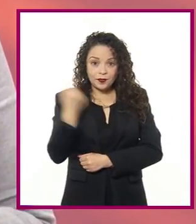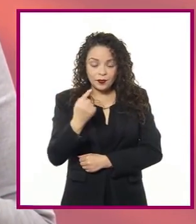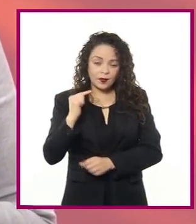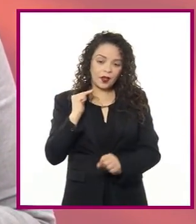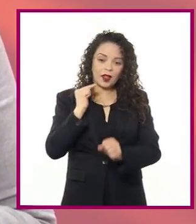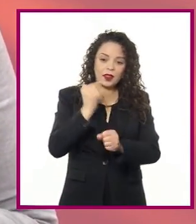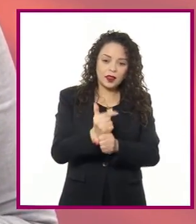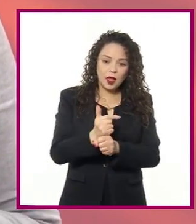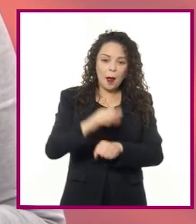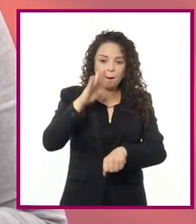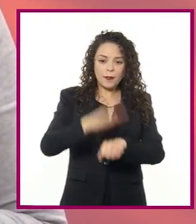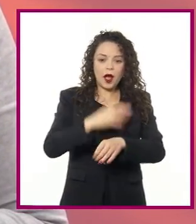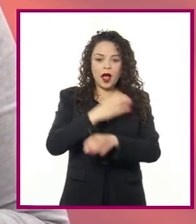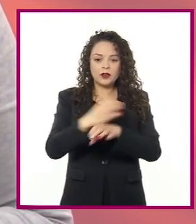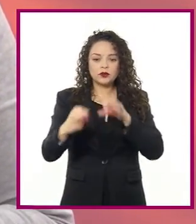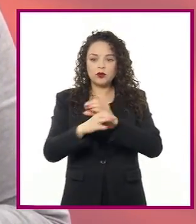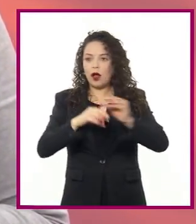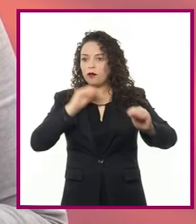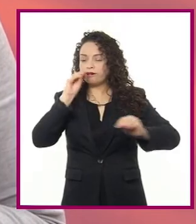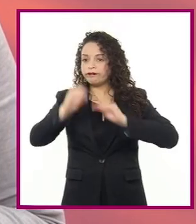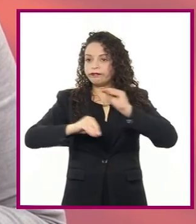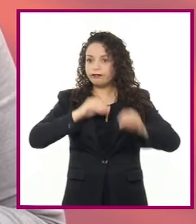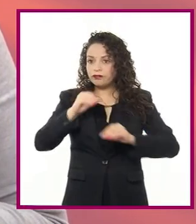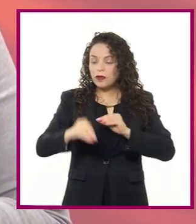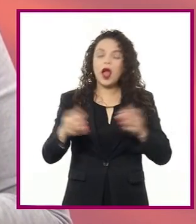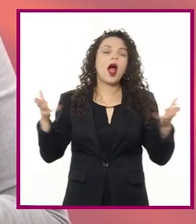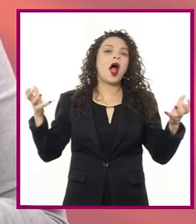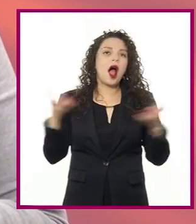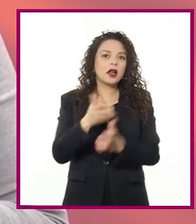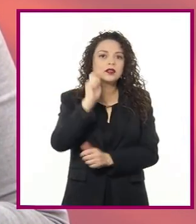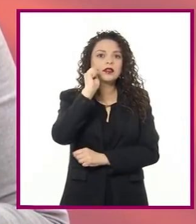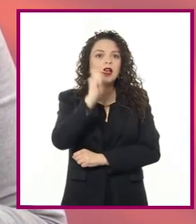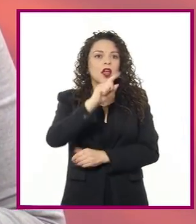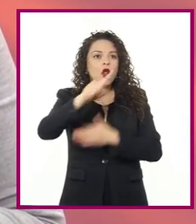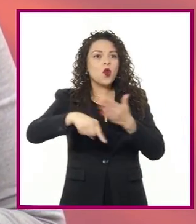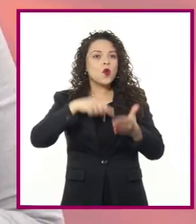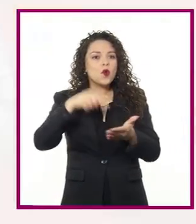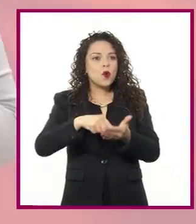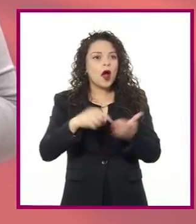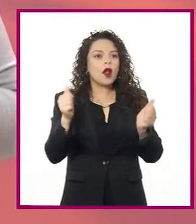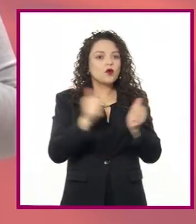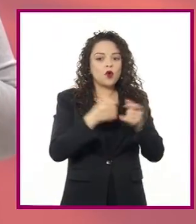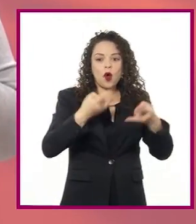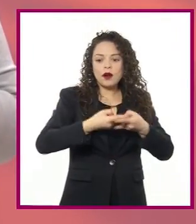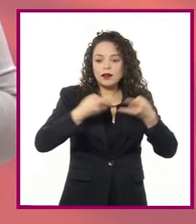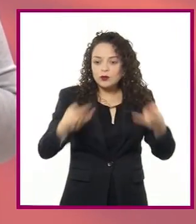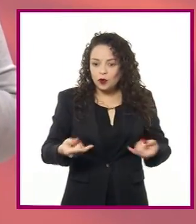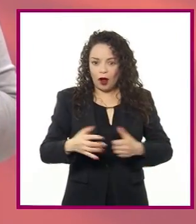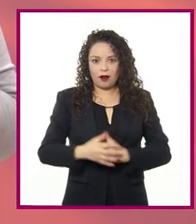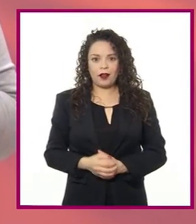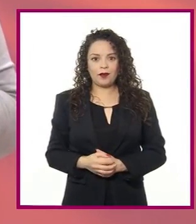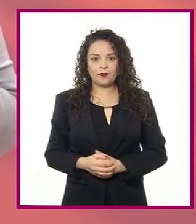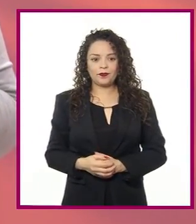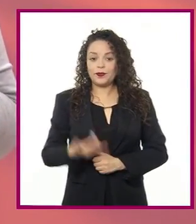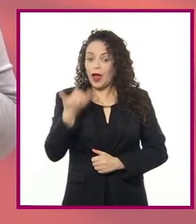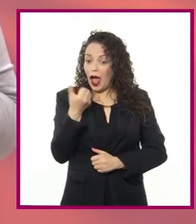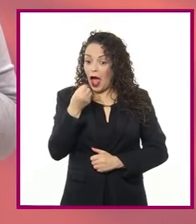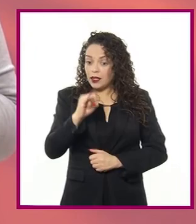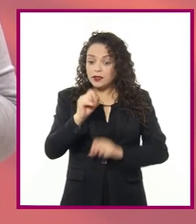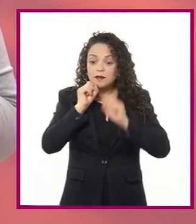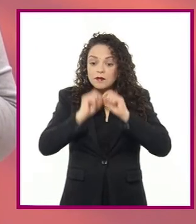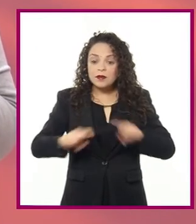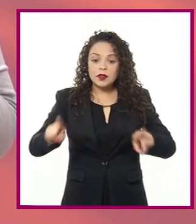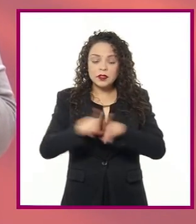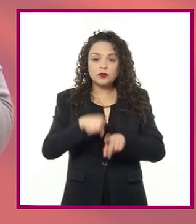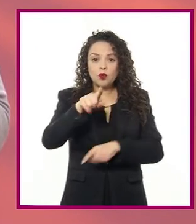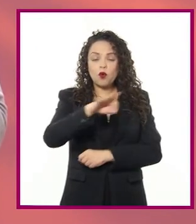ubicar más elementos y podamos diseñar escenarios en historietas. De la misma forma, pueden